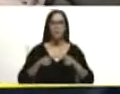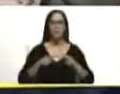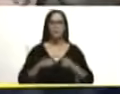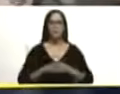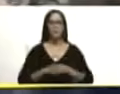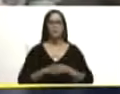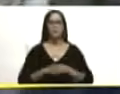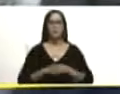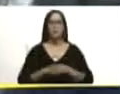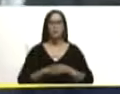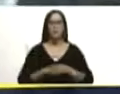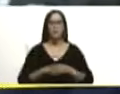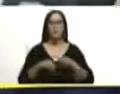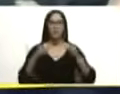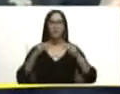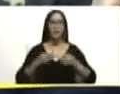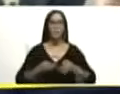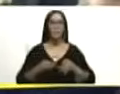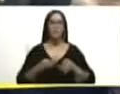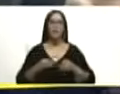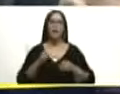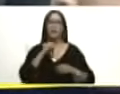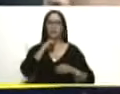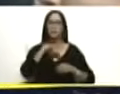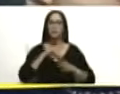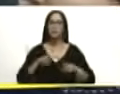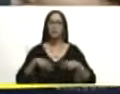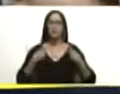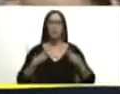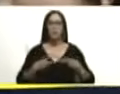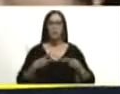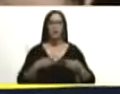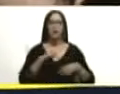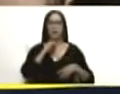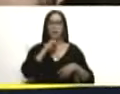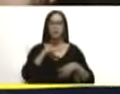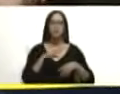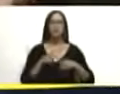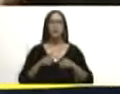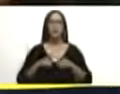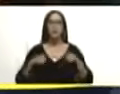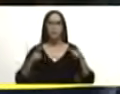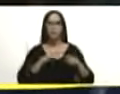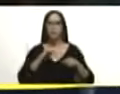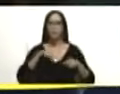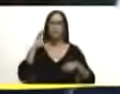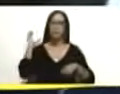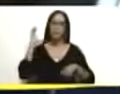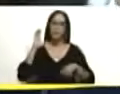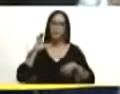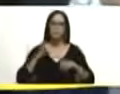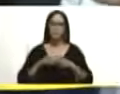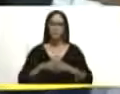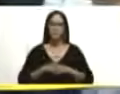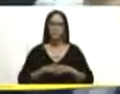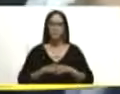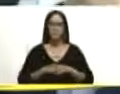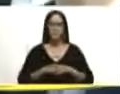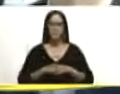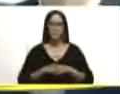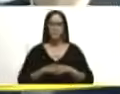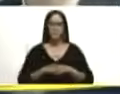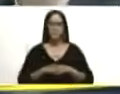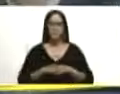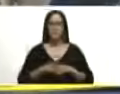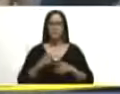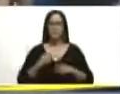definitivamente a la historia nueva, a la historia grande de nuestro país. Yo hice